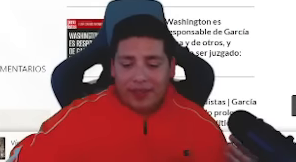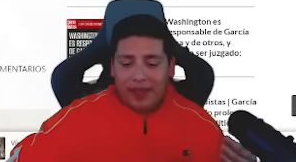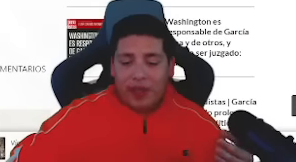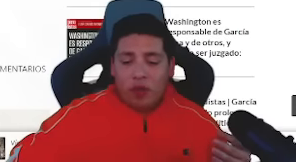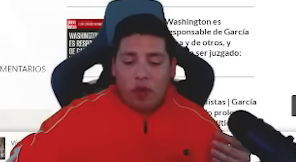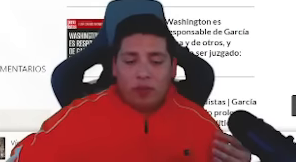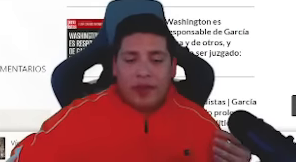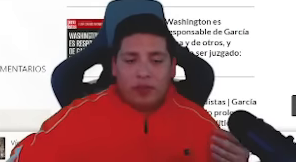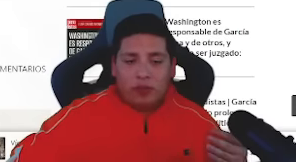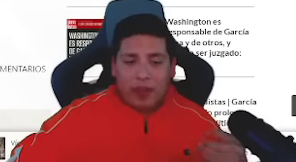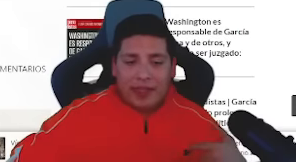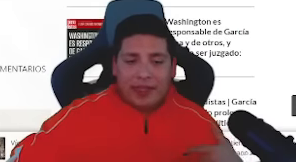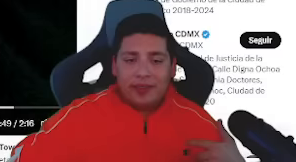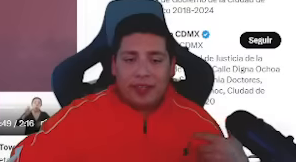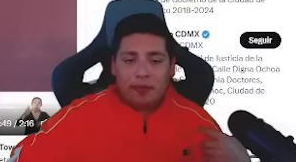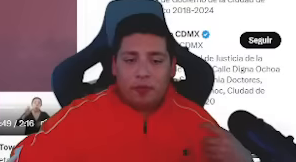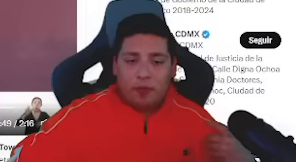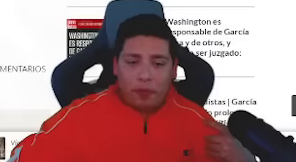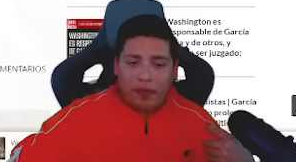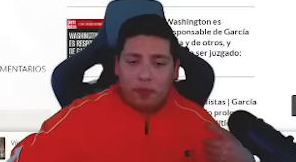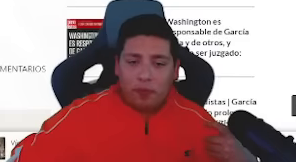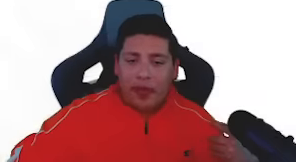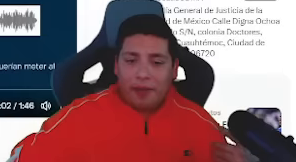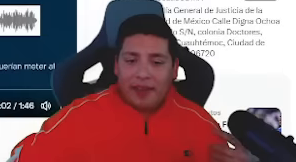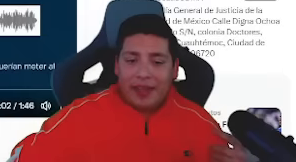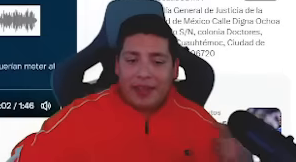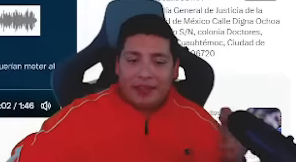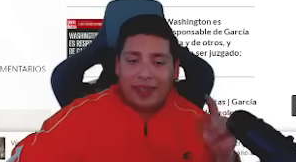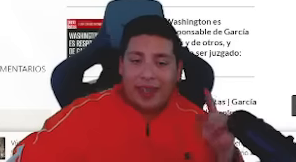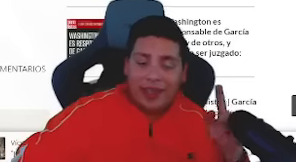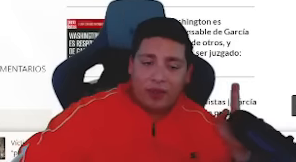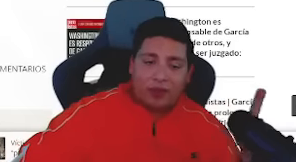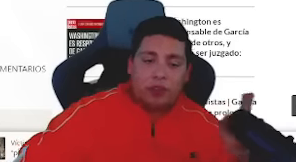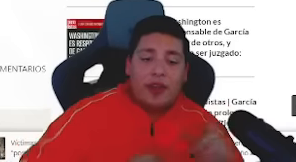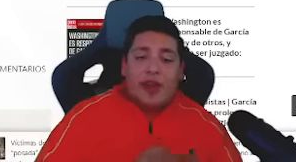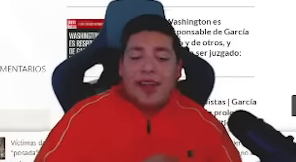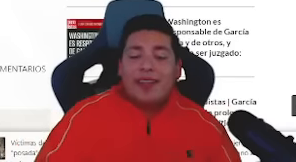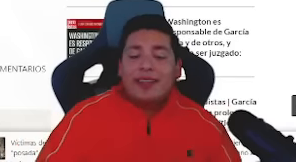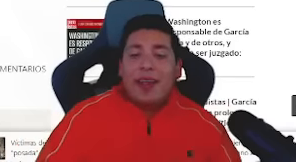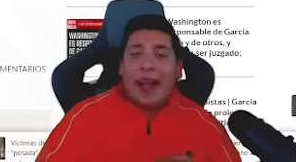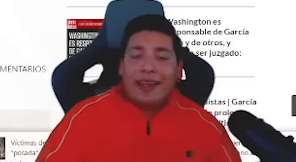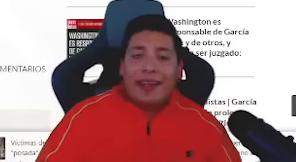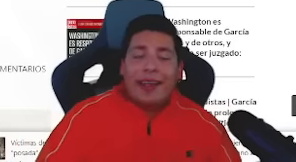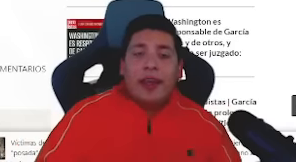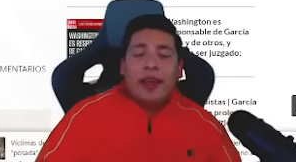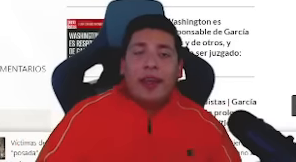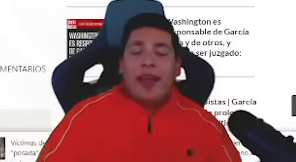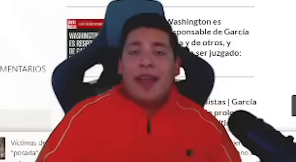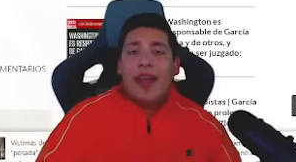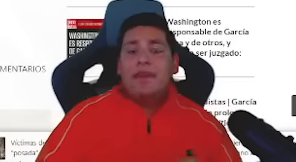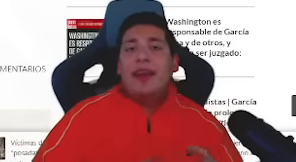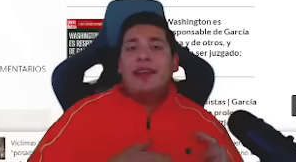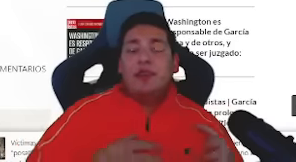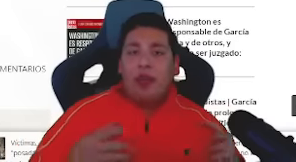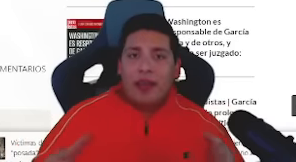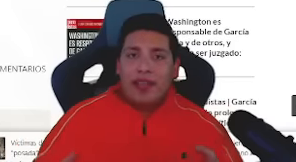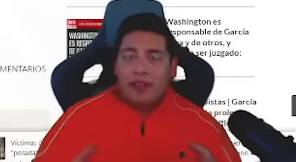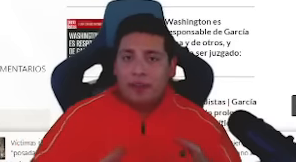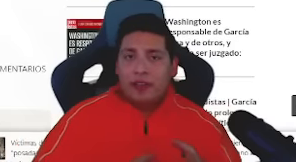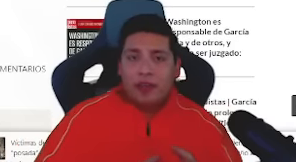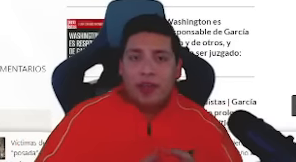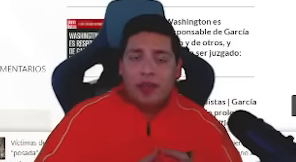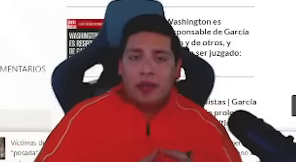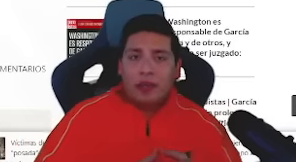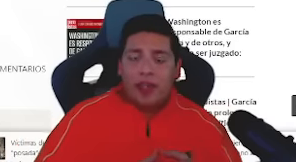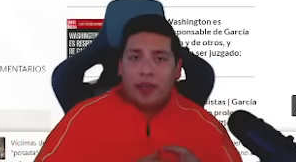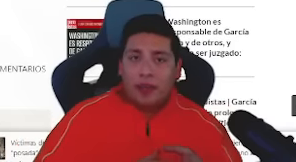nos demuestran cómo estos panistas están más preocupados por realmente hacer negocio. Y es que aquí ya hay varias